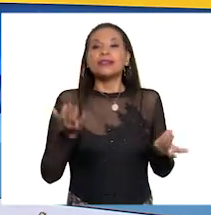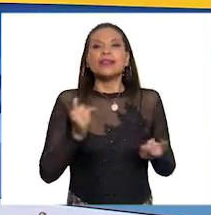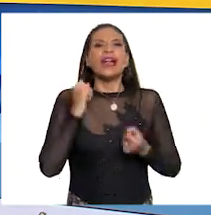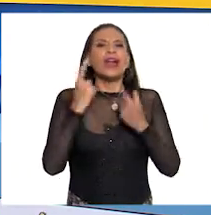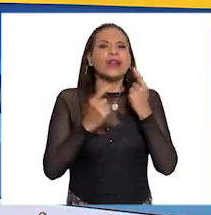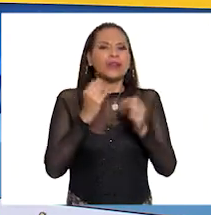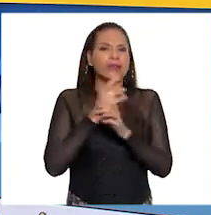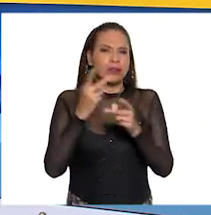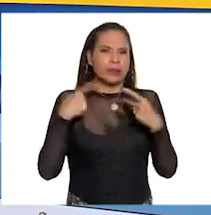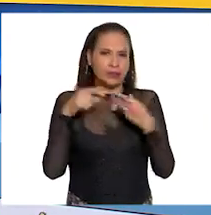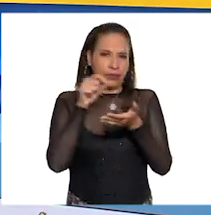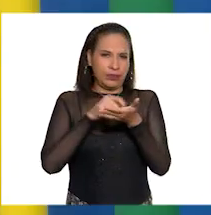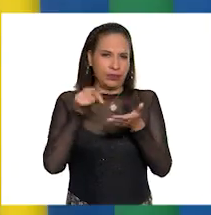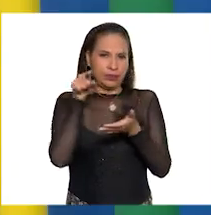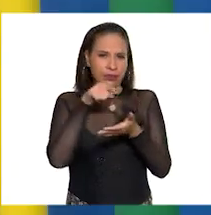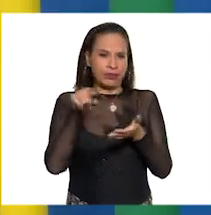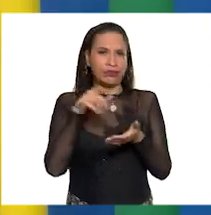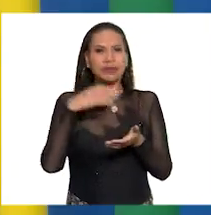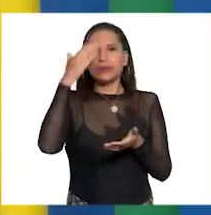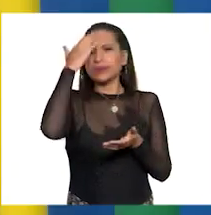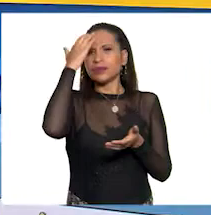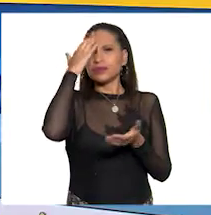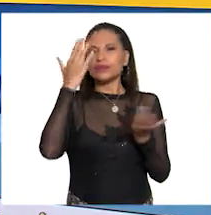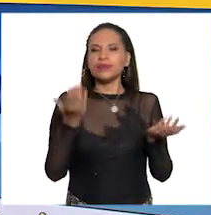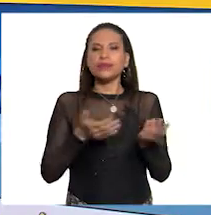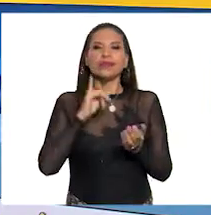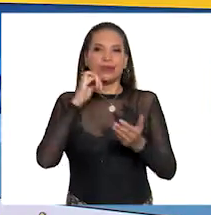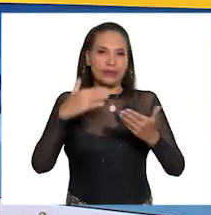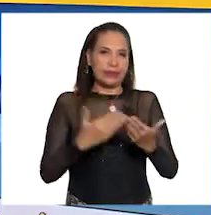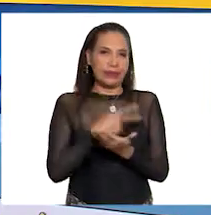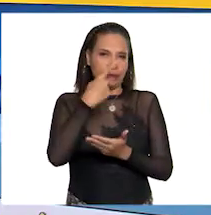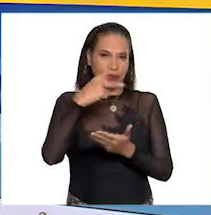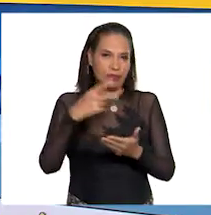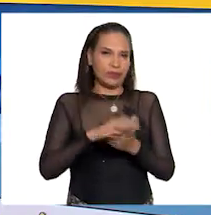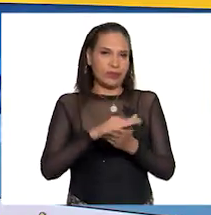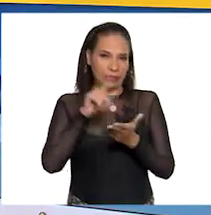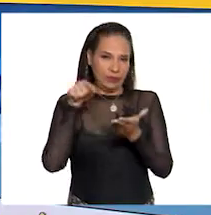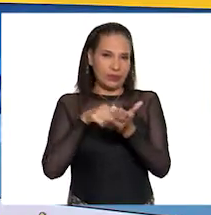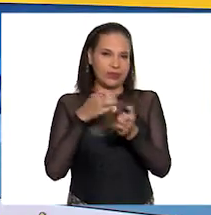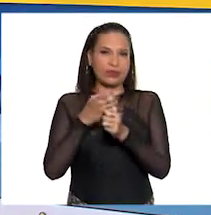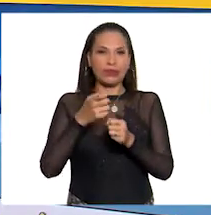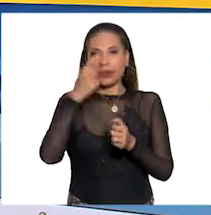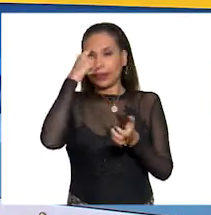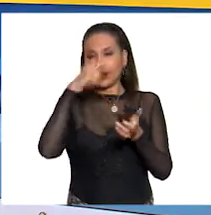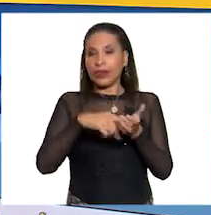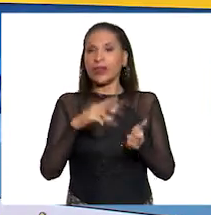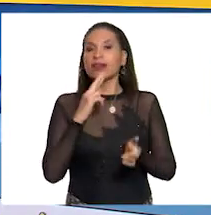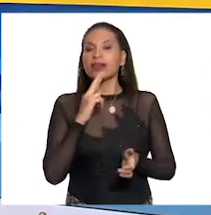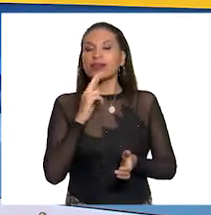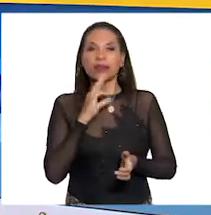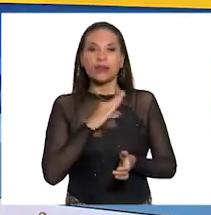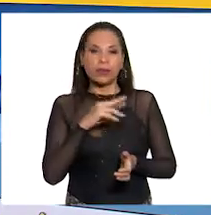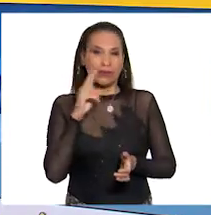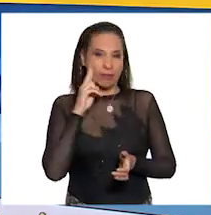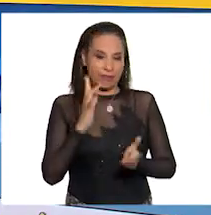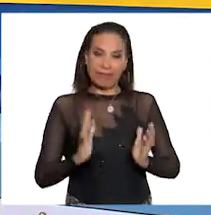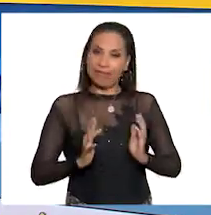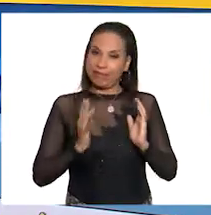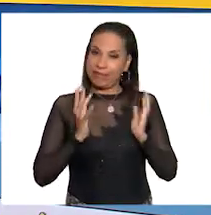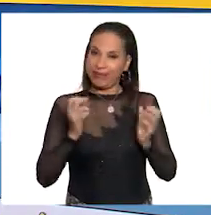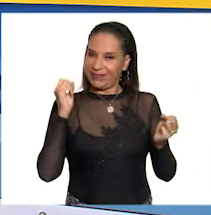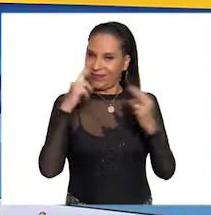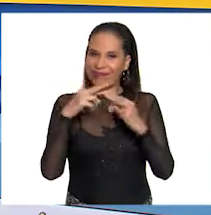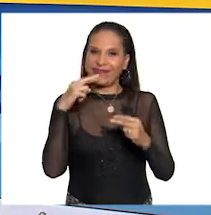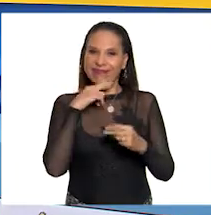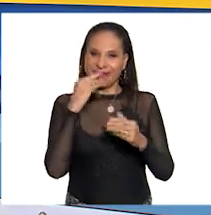alguno de los escritoras y escritores que conocimos, si nacieron en tu entidad. Créeme que las respuestas podrán sorprenderte, Nos vemos